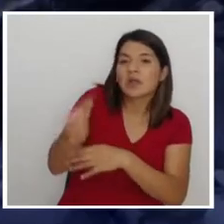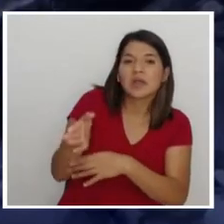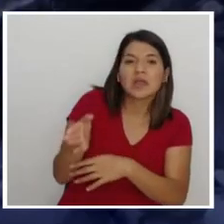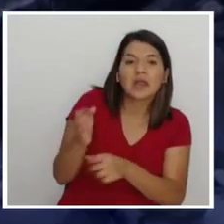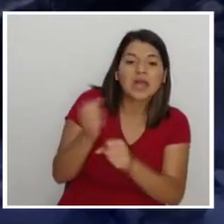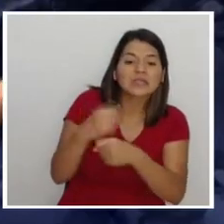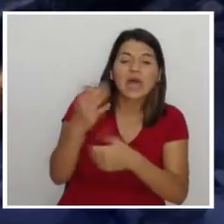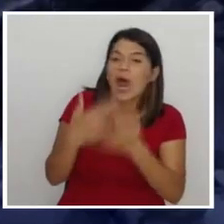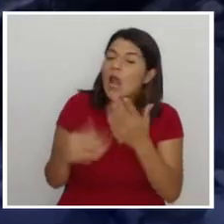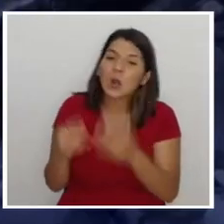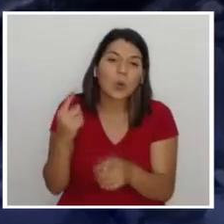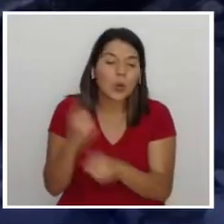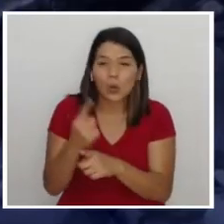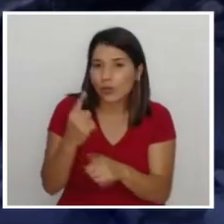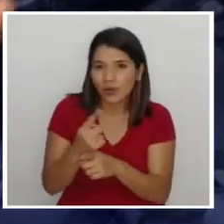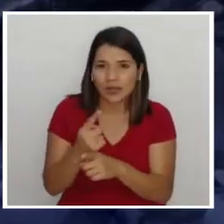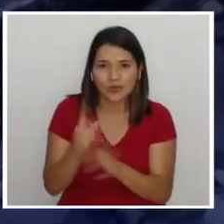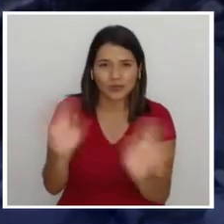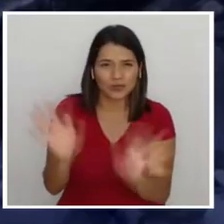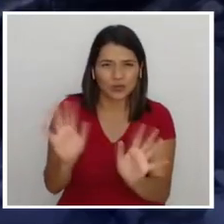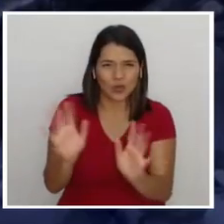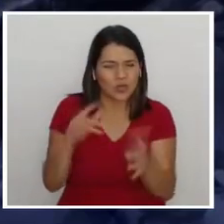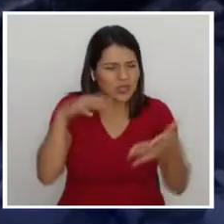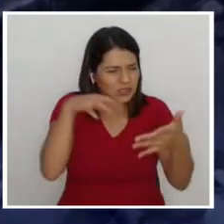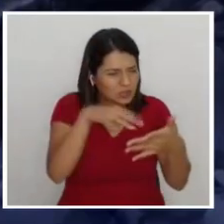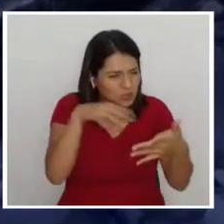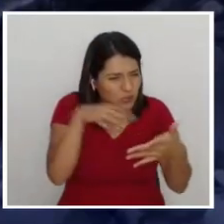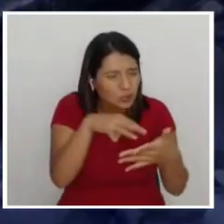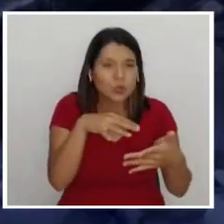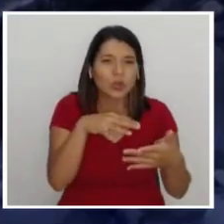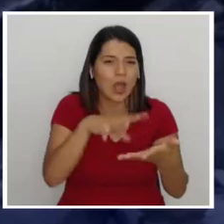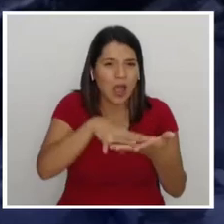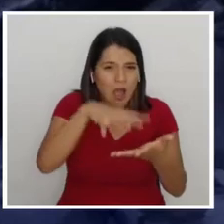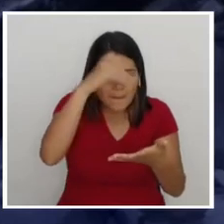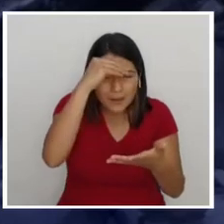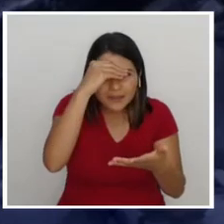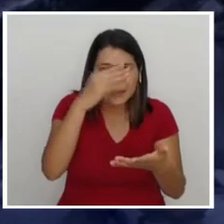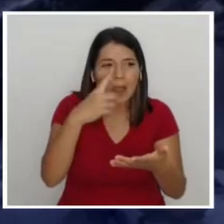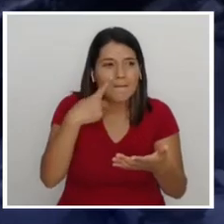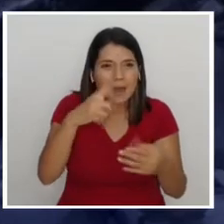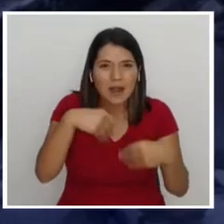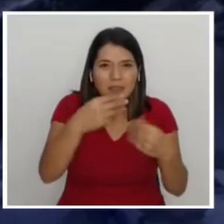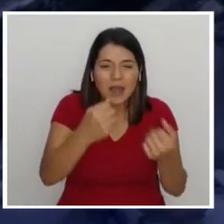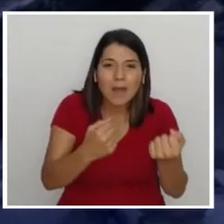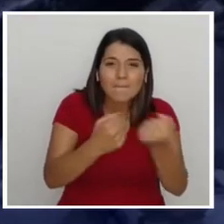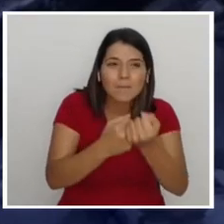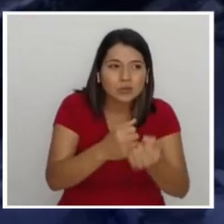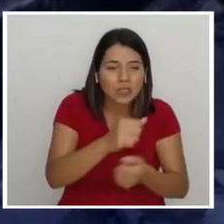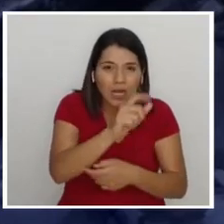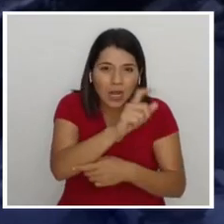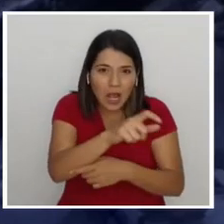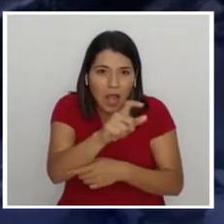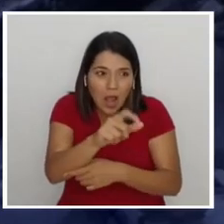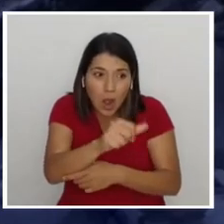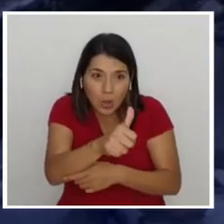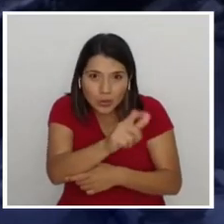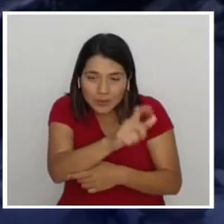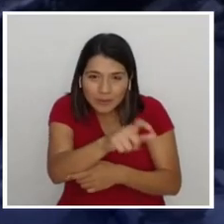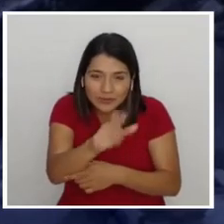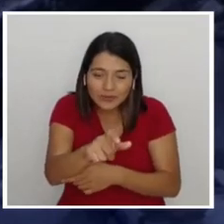ahí, te dedicas a estudiar, te dedicas a formarte, te dedicas a apoyar al semejante, y esas cosas han sido las